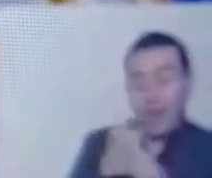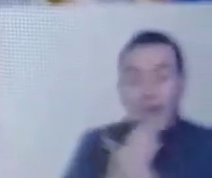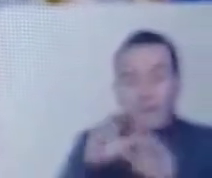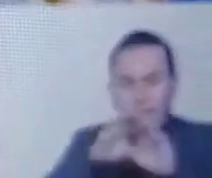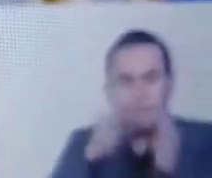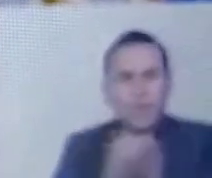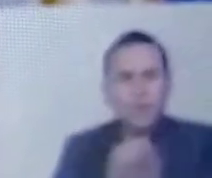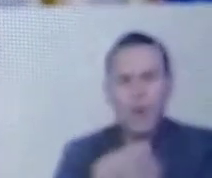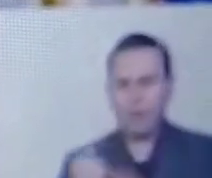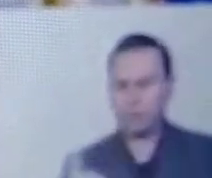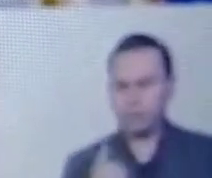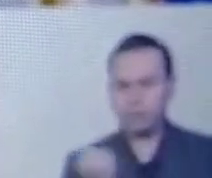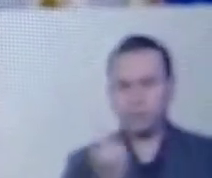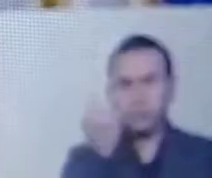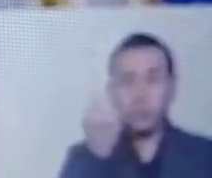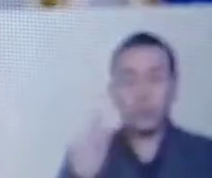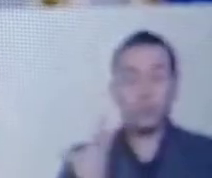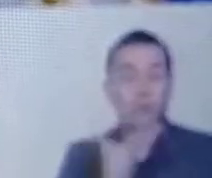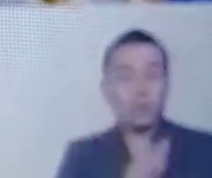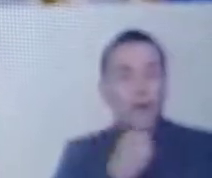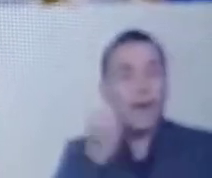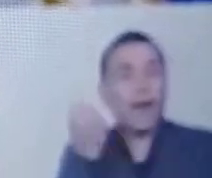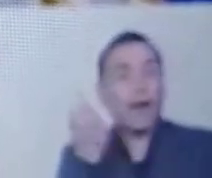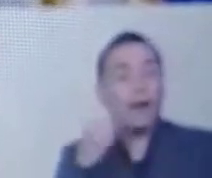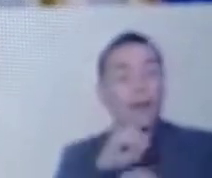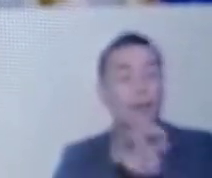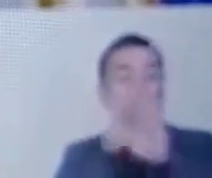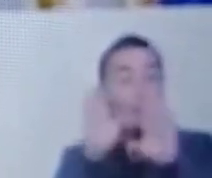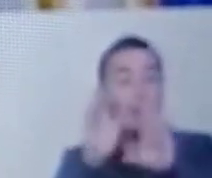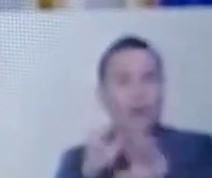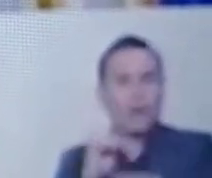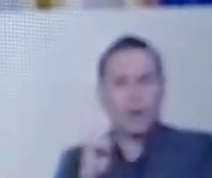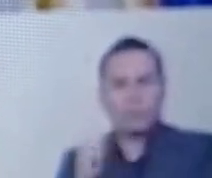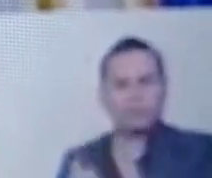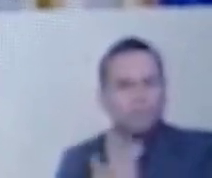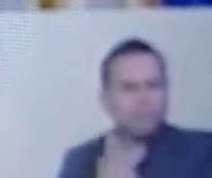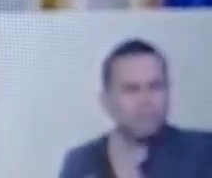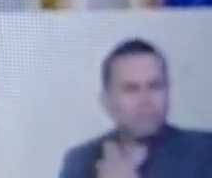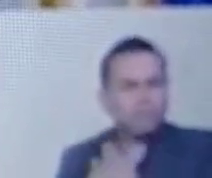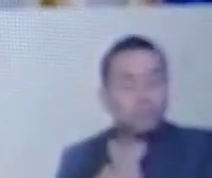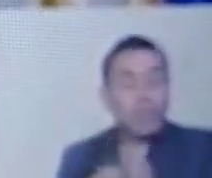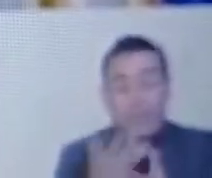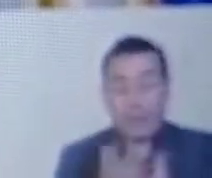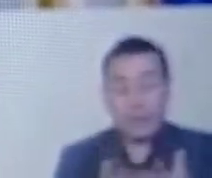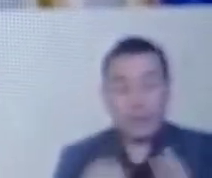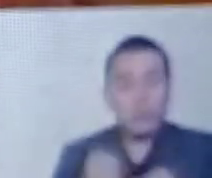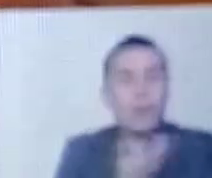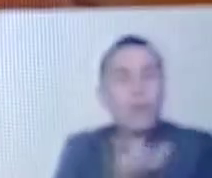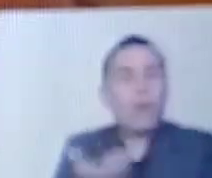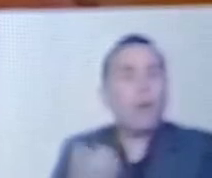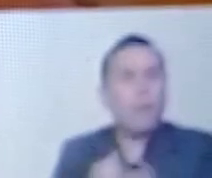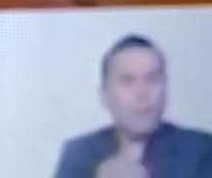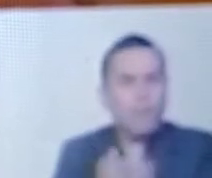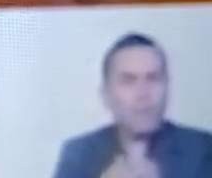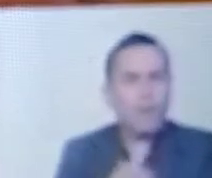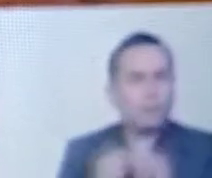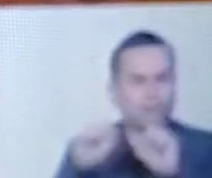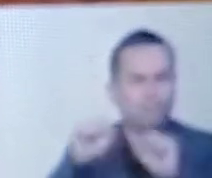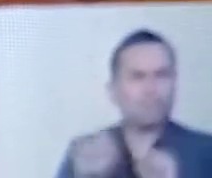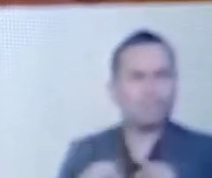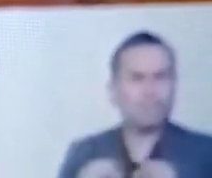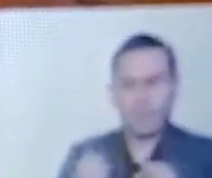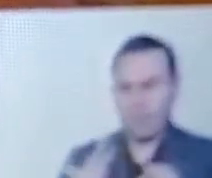sigue cambiando y que es nuestro deber entenderlo para luego usar nuestro potencial para cuidarlo y resolver los problemas que podemos resolver. Y como